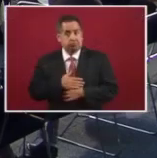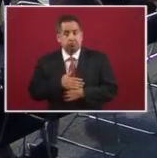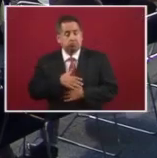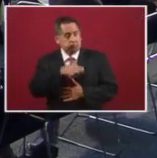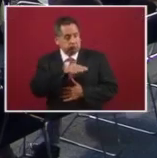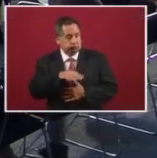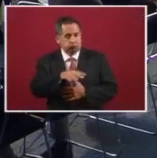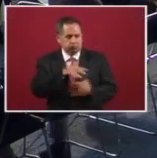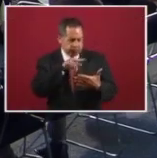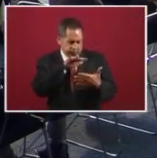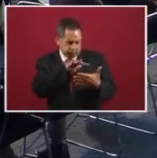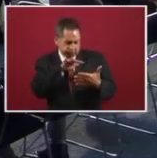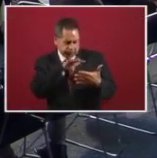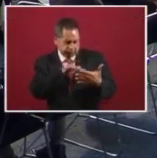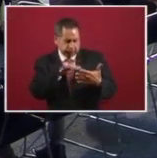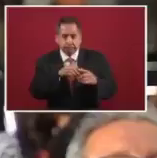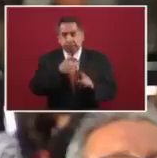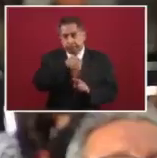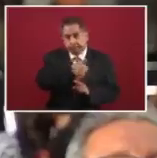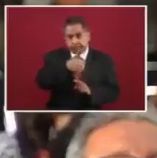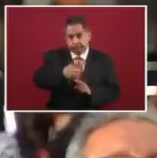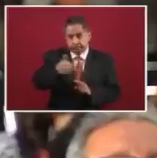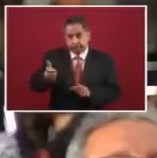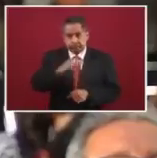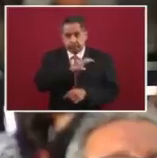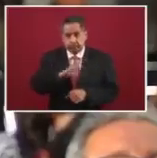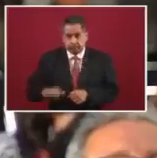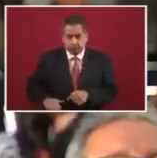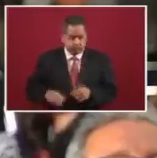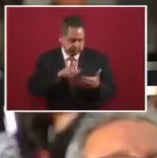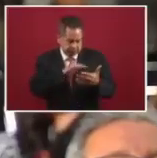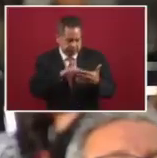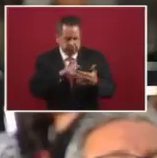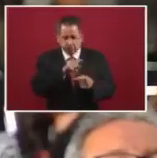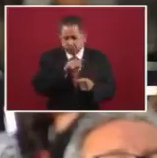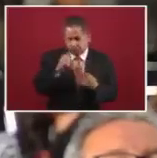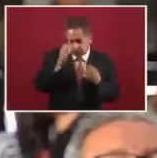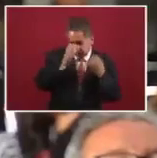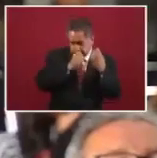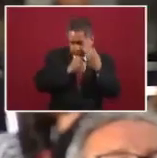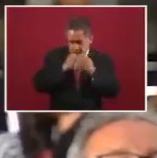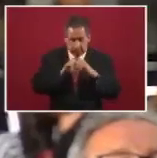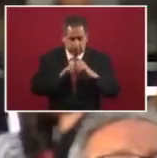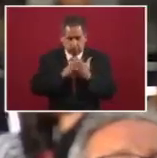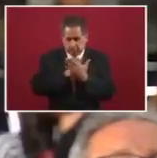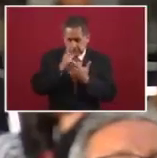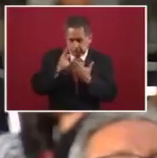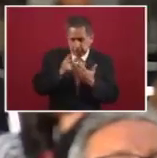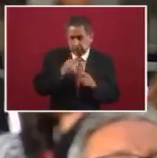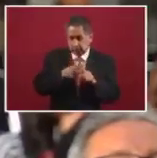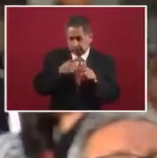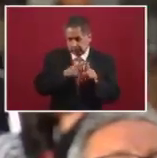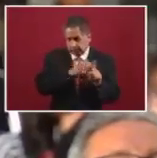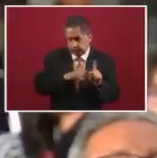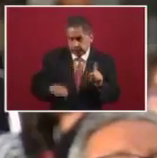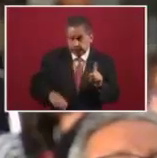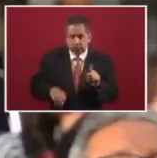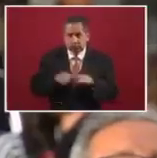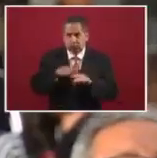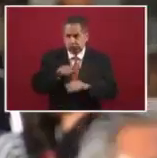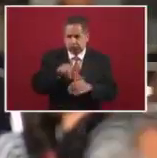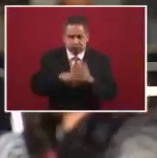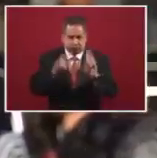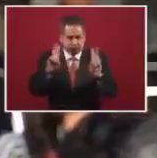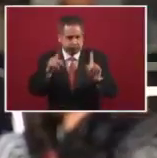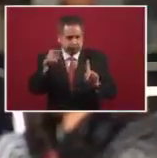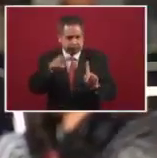los proyectos de todos los candidatos, y a usted lo estudiamos todos los proyectos de todos los candidatos en el agua,